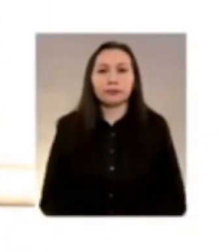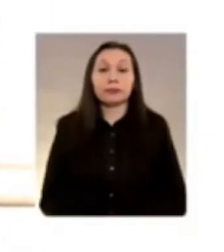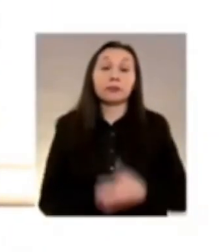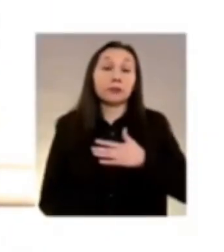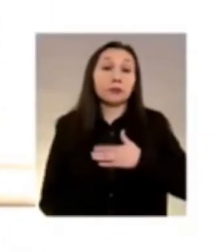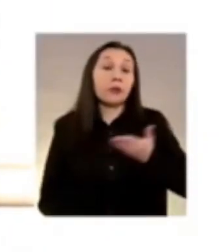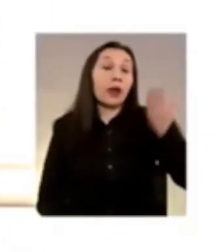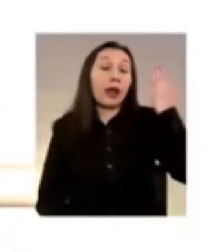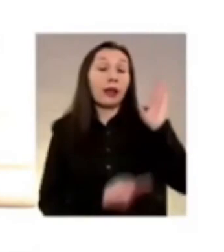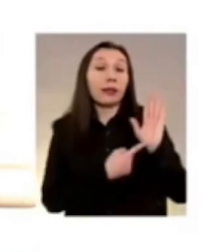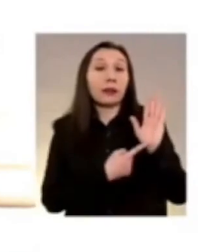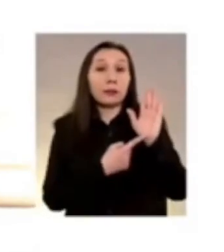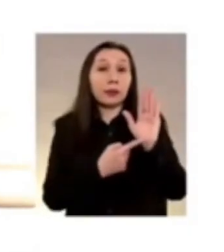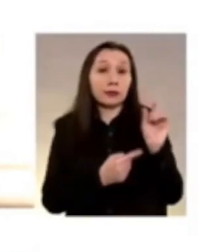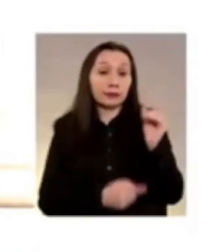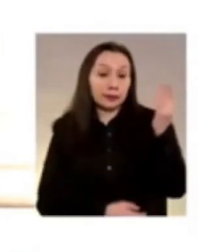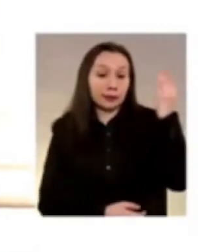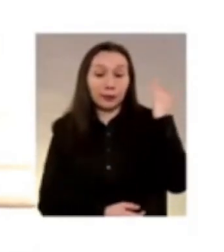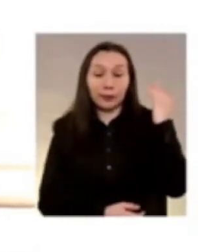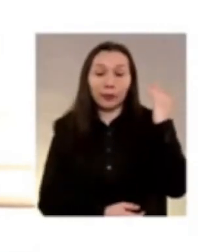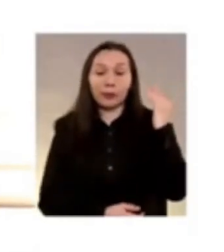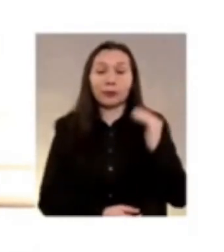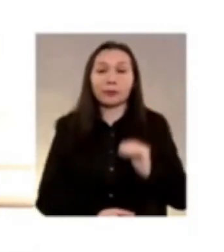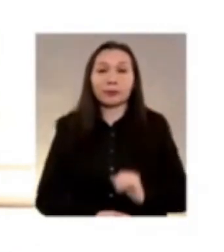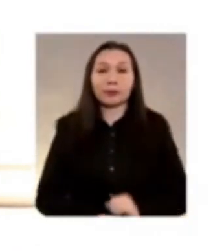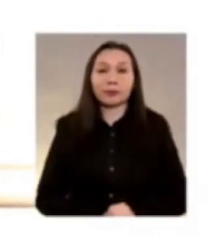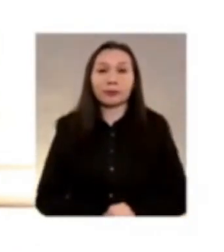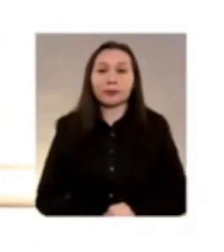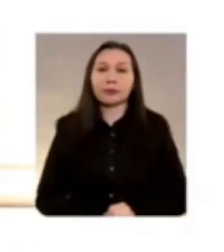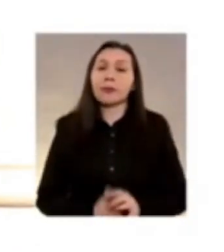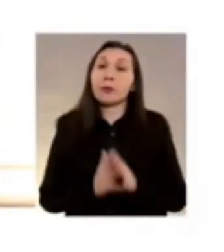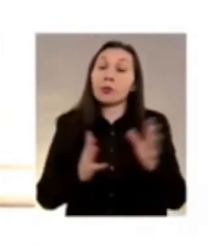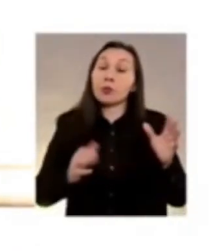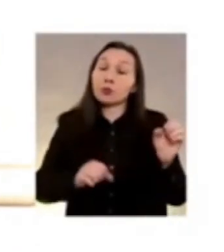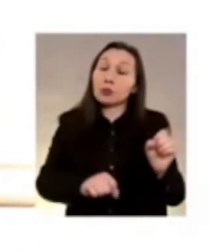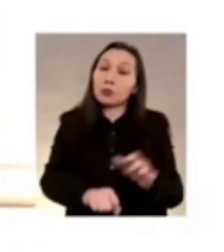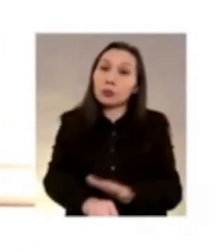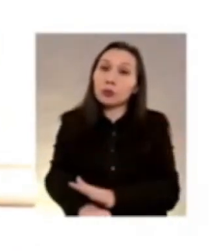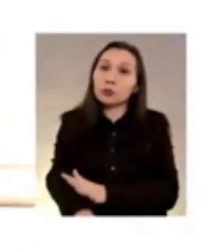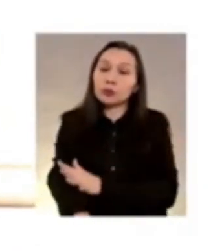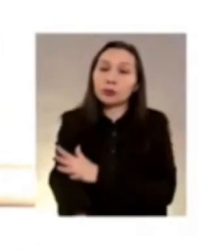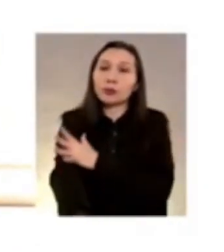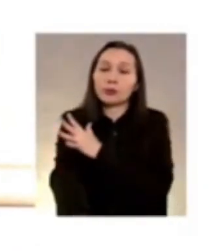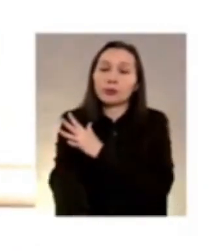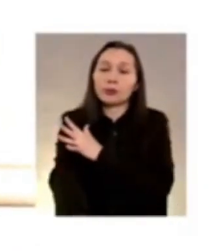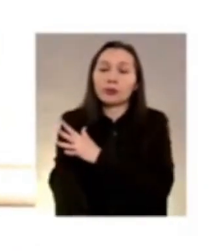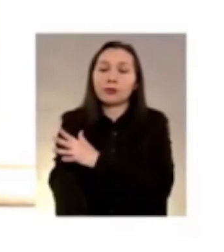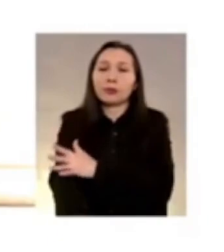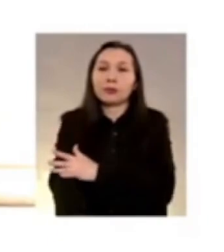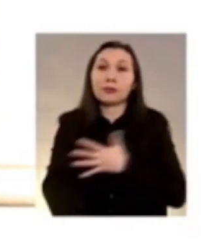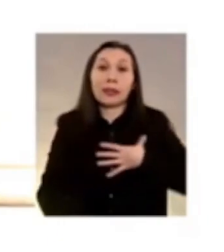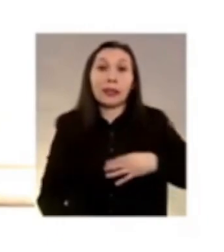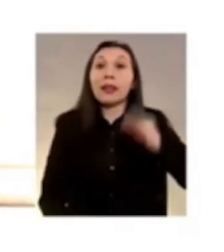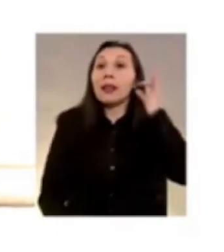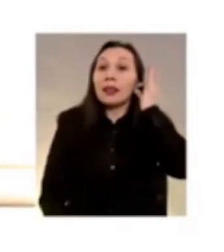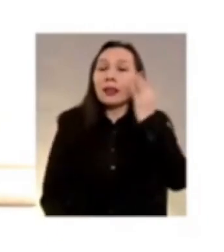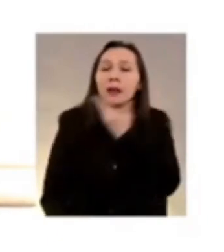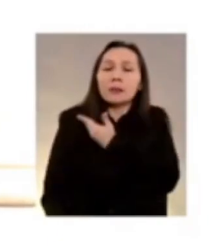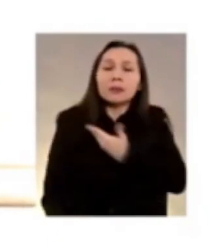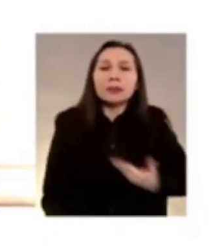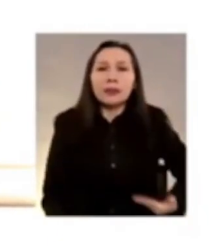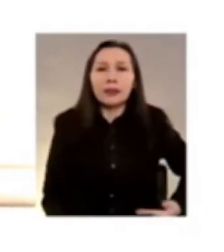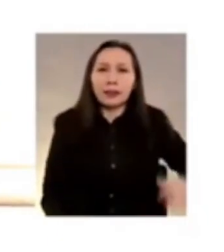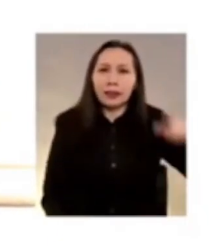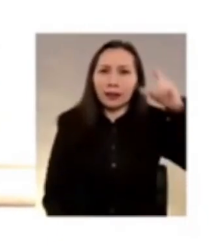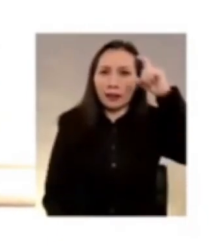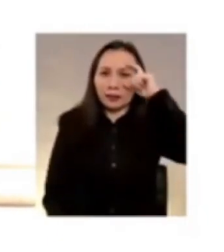Yo les estaba presentando hace un rato, con mucha emoción, a la hija del presidente